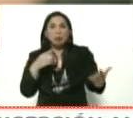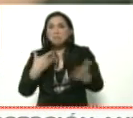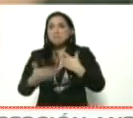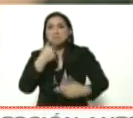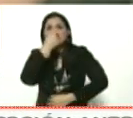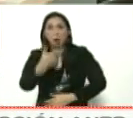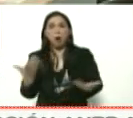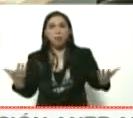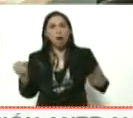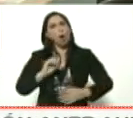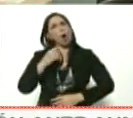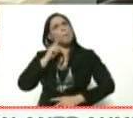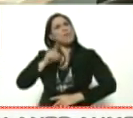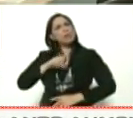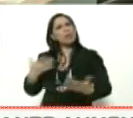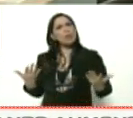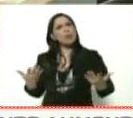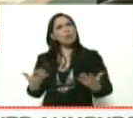O miento.